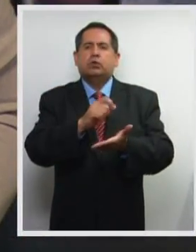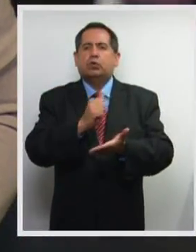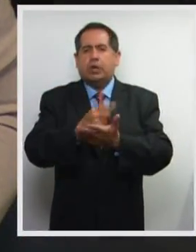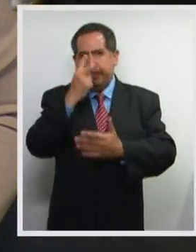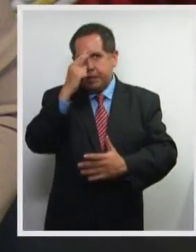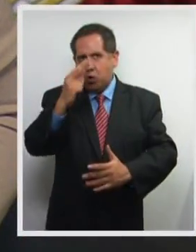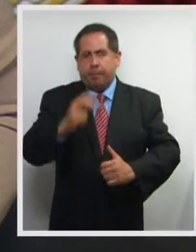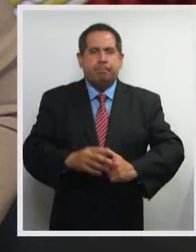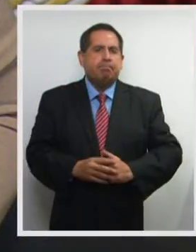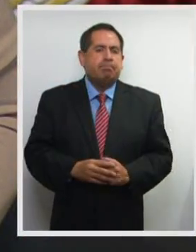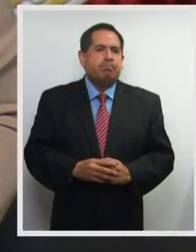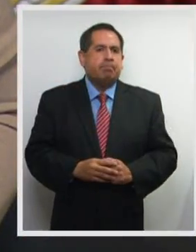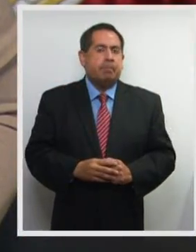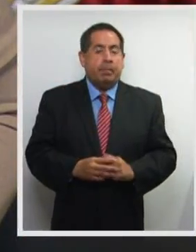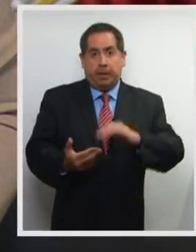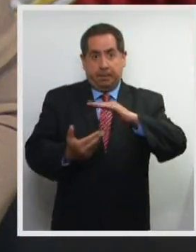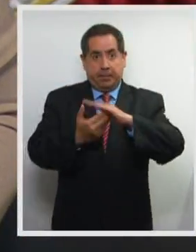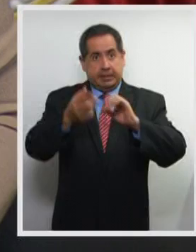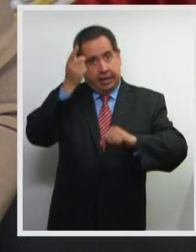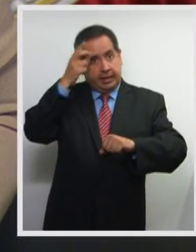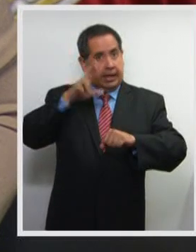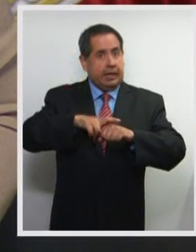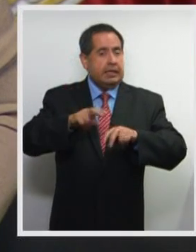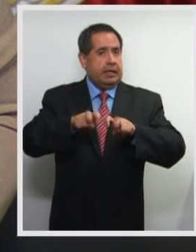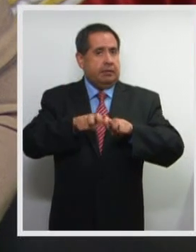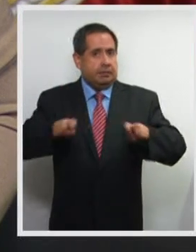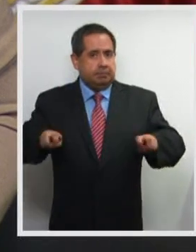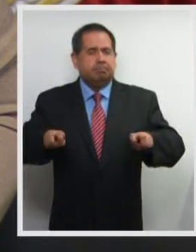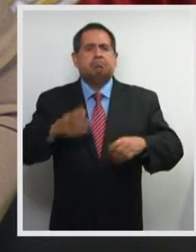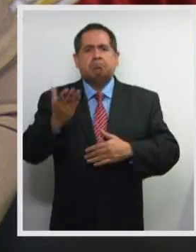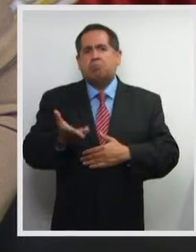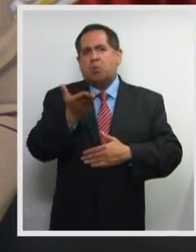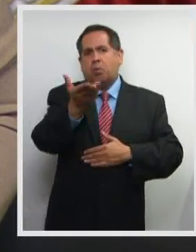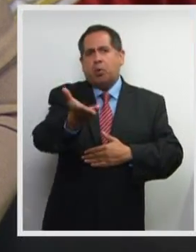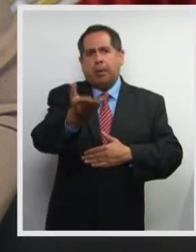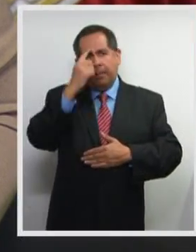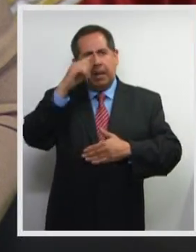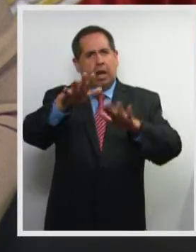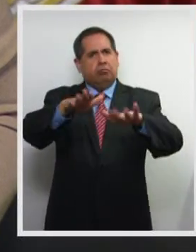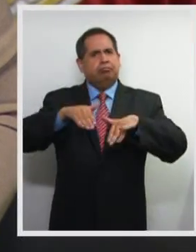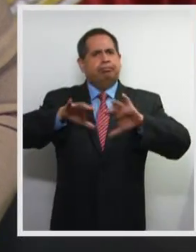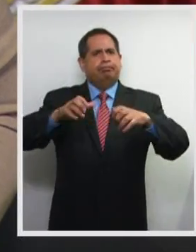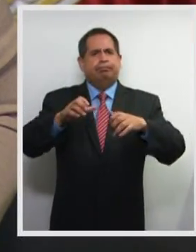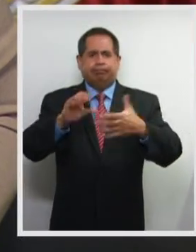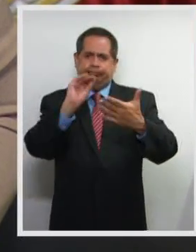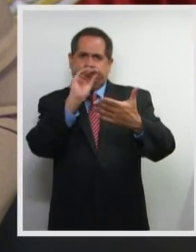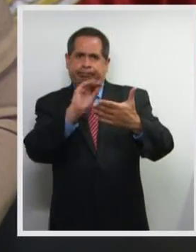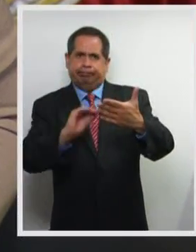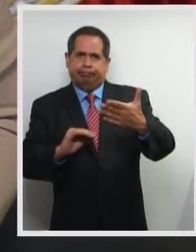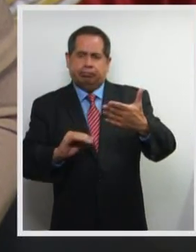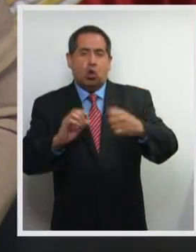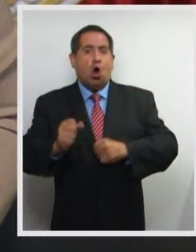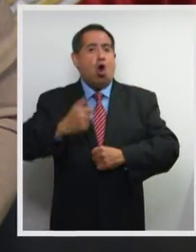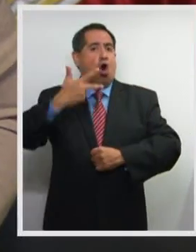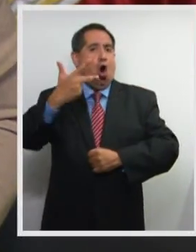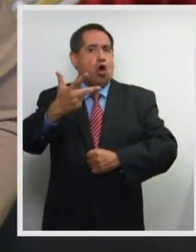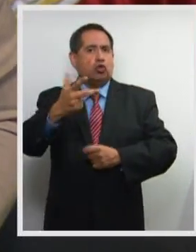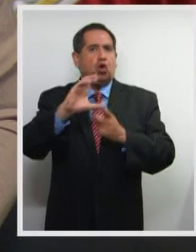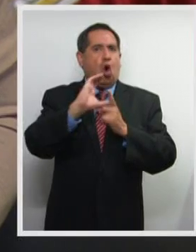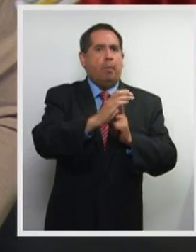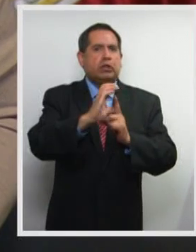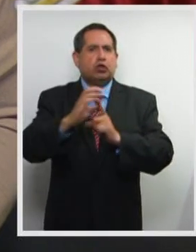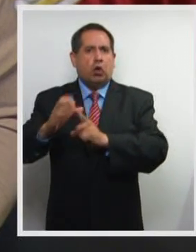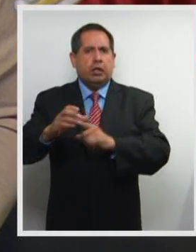Acuerdo de la mesa directiva de consulta por el que se propone al Pleno la integración de las 8 comisiones de